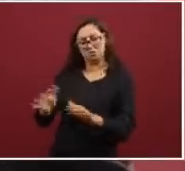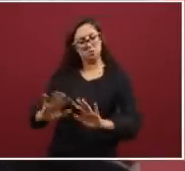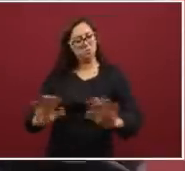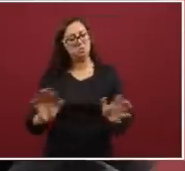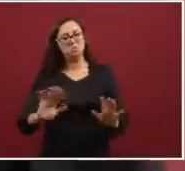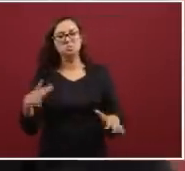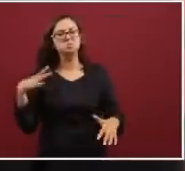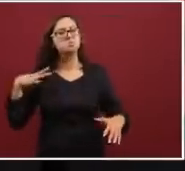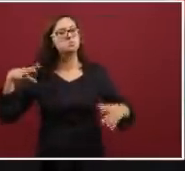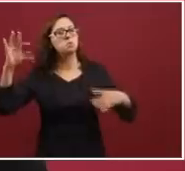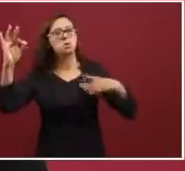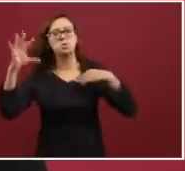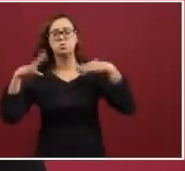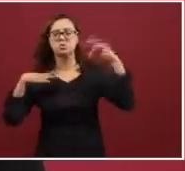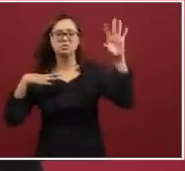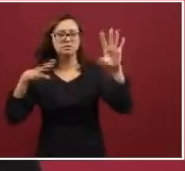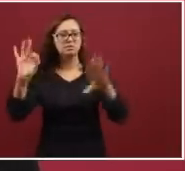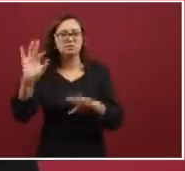Es un festival.